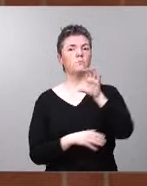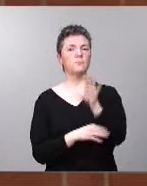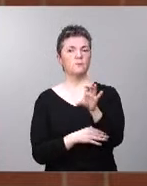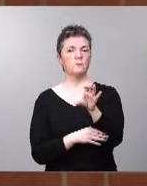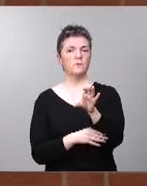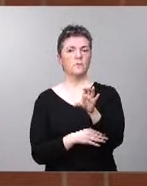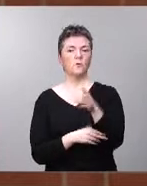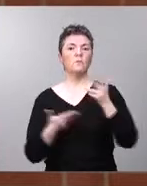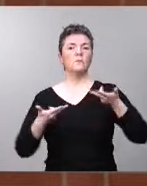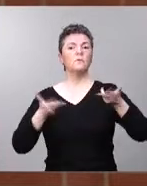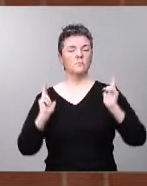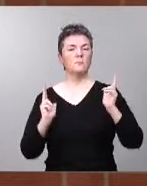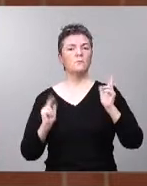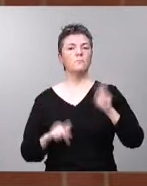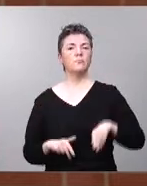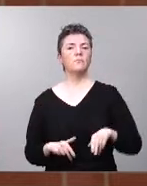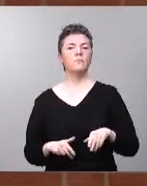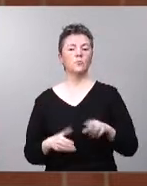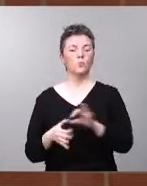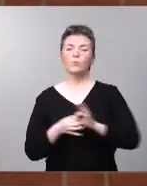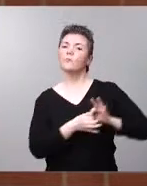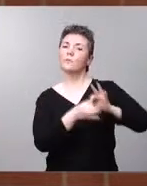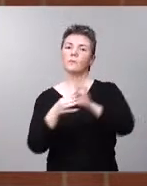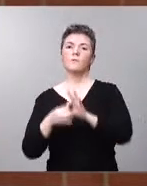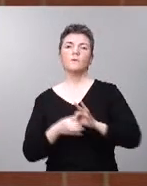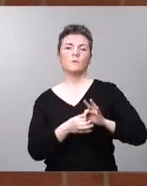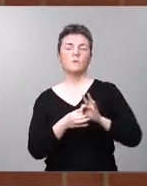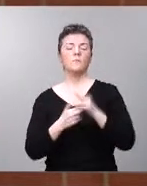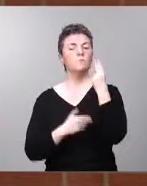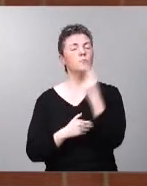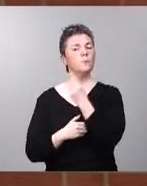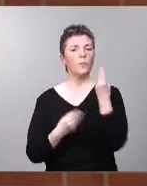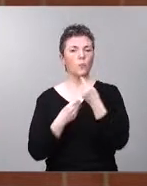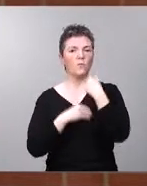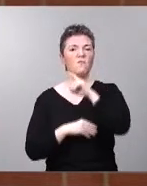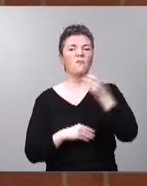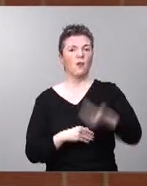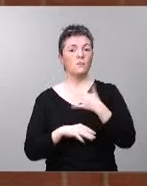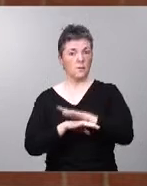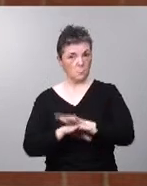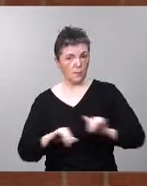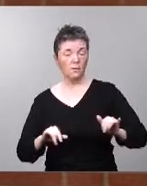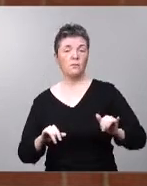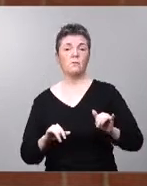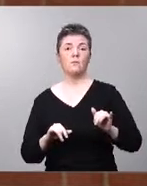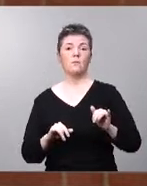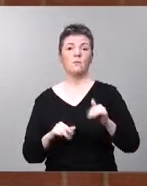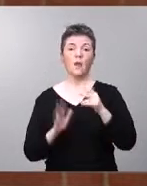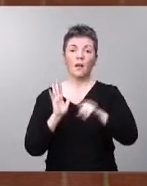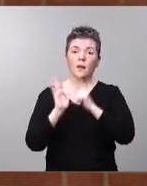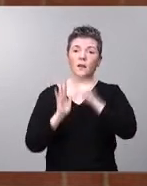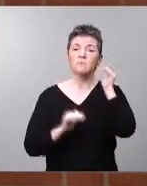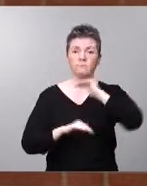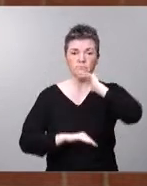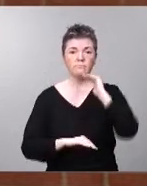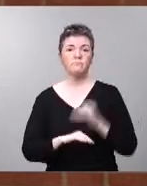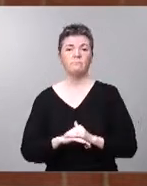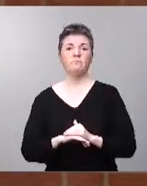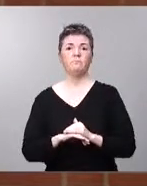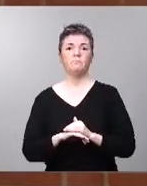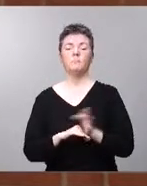somos una unión comprometida con los valores de la paz de la legalidad internacional y de la